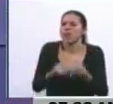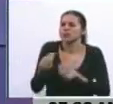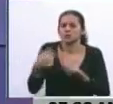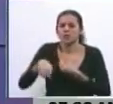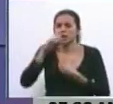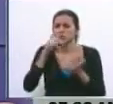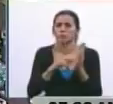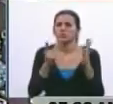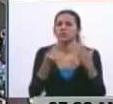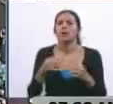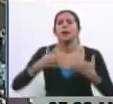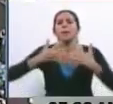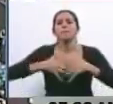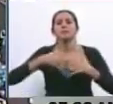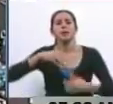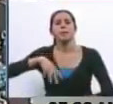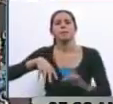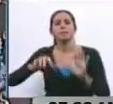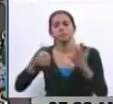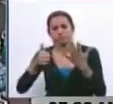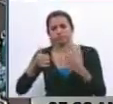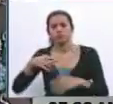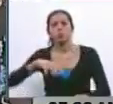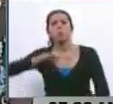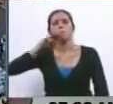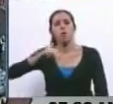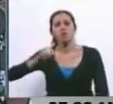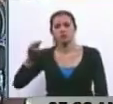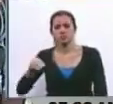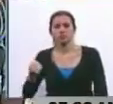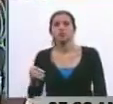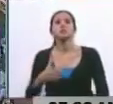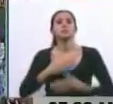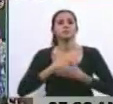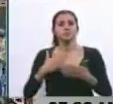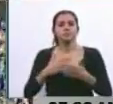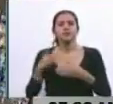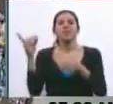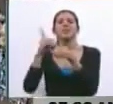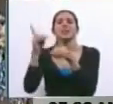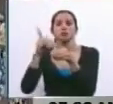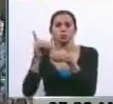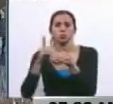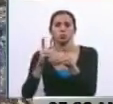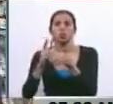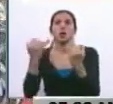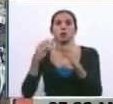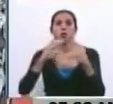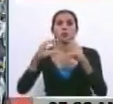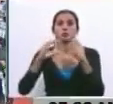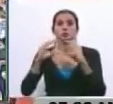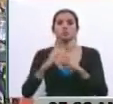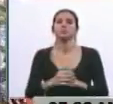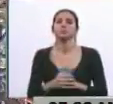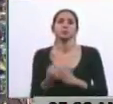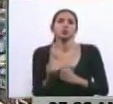año 2016? Es mantener la disponibilidad de los datos. Hoy en día, la comunicación no